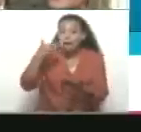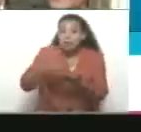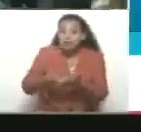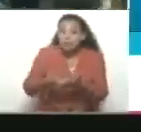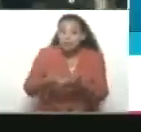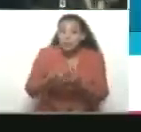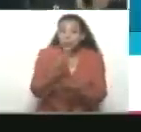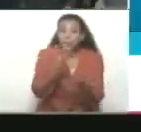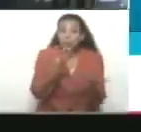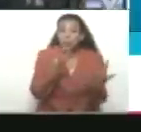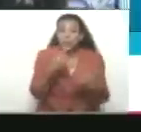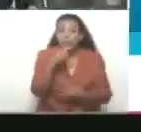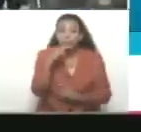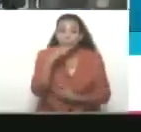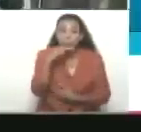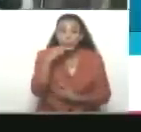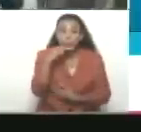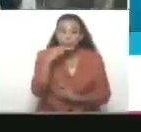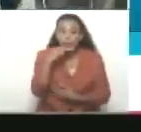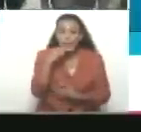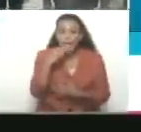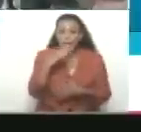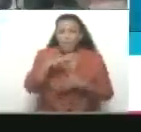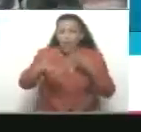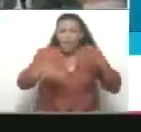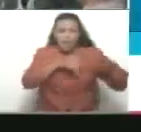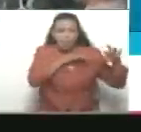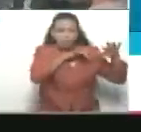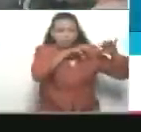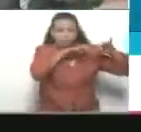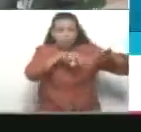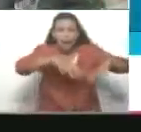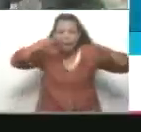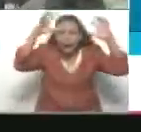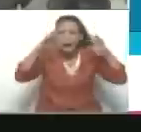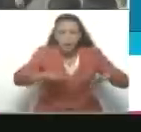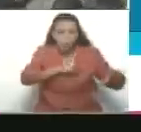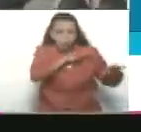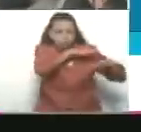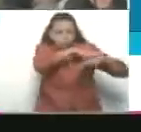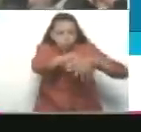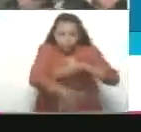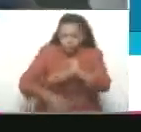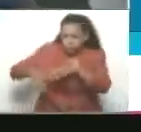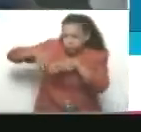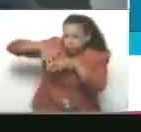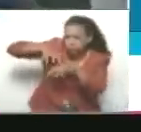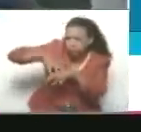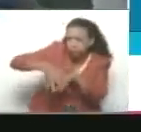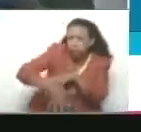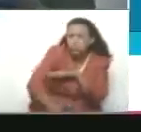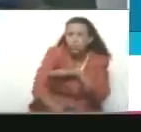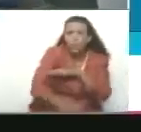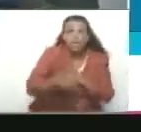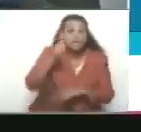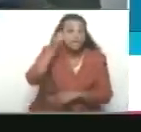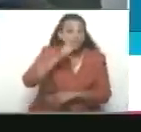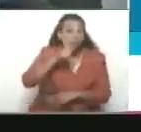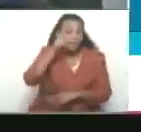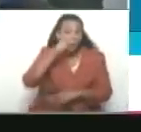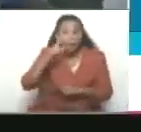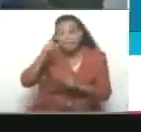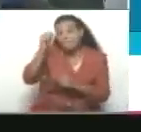fue el domingo no no la tragedia fue de sábado